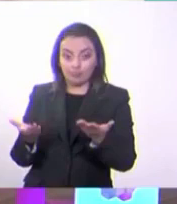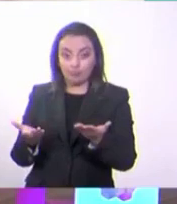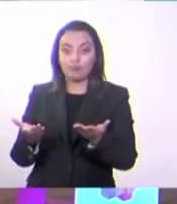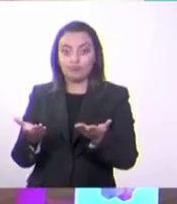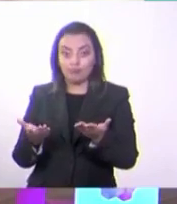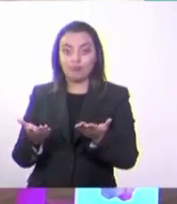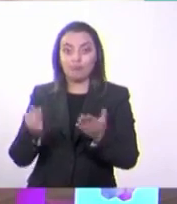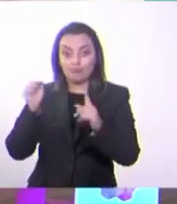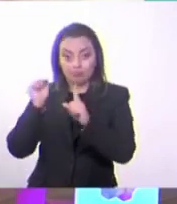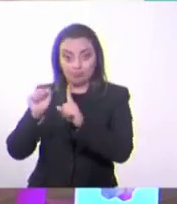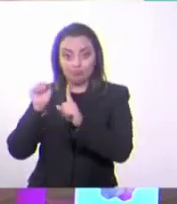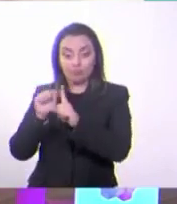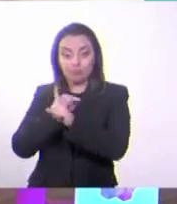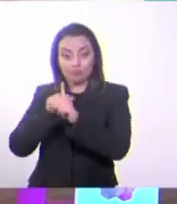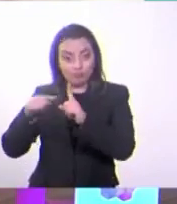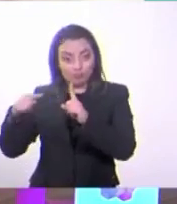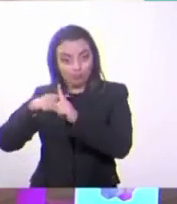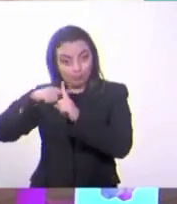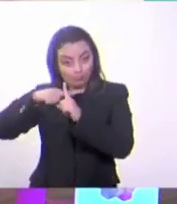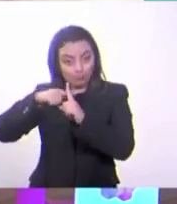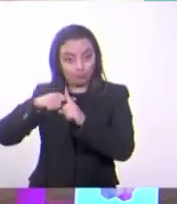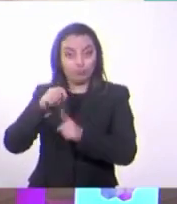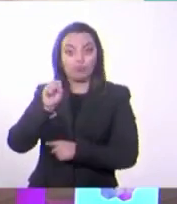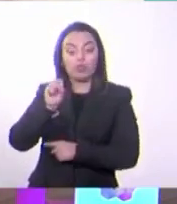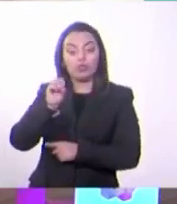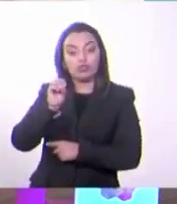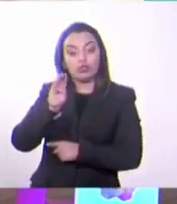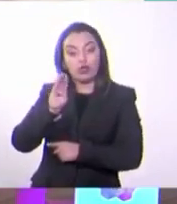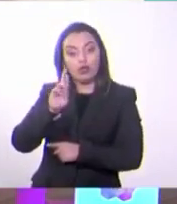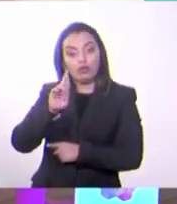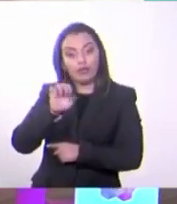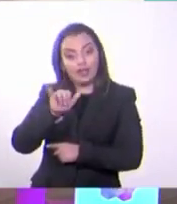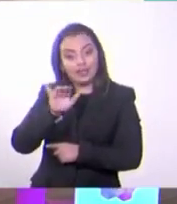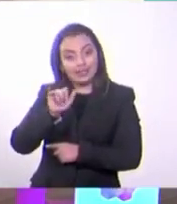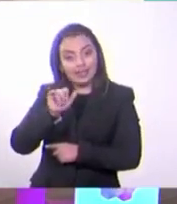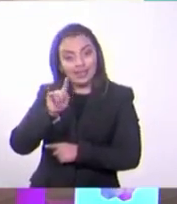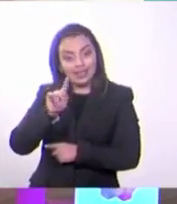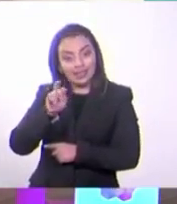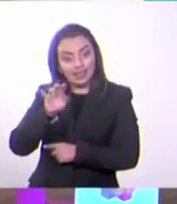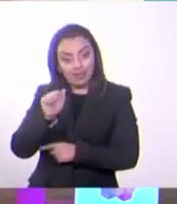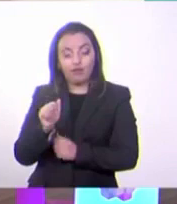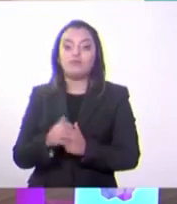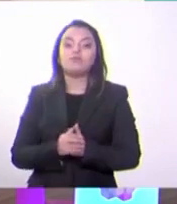ser sobreyectiva. allí va a ser una función sobreyectiva. Listo. Pero eso ya nosotros se los